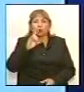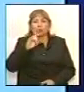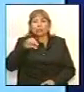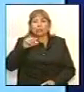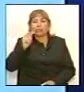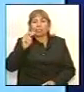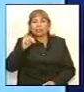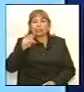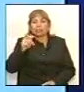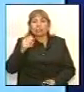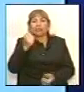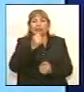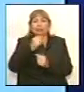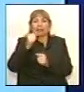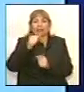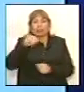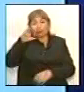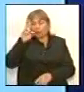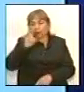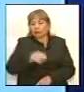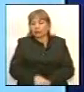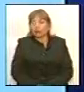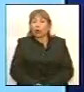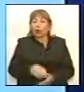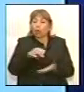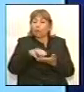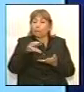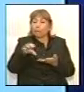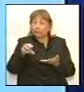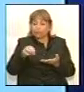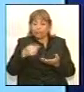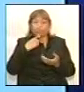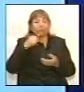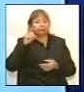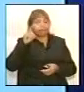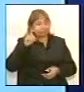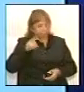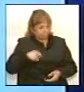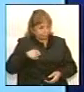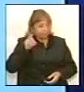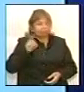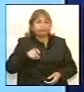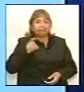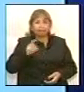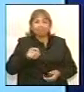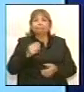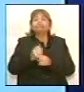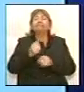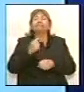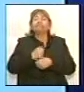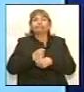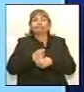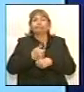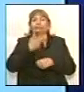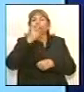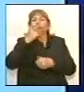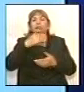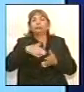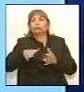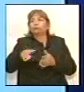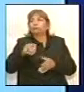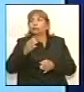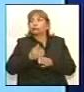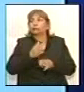San Martín de Porres. En la reunión, los pobladores consideraron necesaria la ejecución de obras de saneamiento que permita